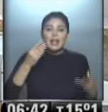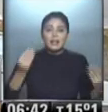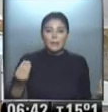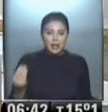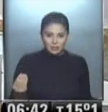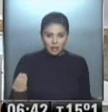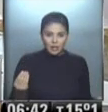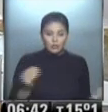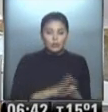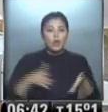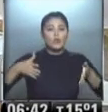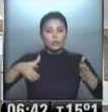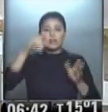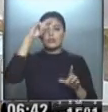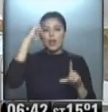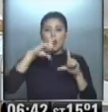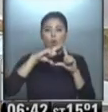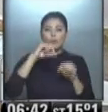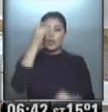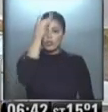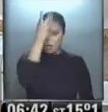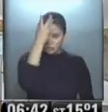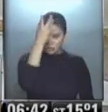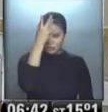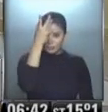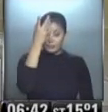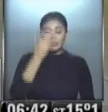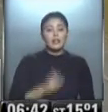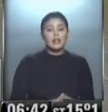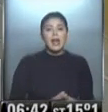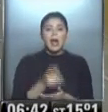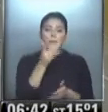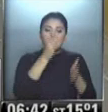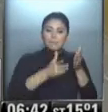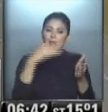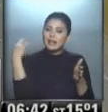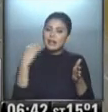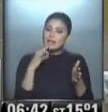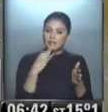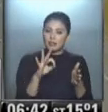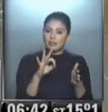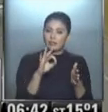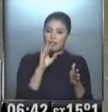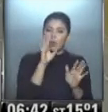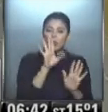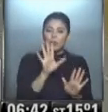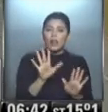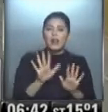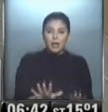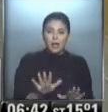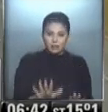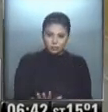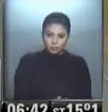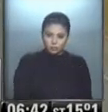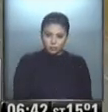está sucediendo en la ruta nacional 12 y ver en qué tramo no hay que circular con alta velocidad. En realidad, en